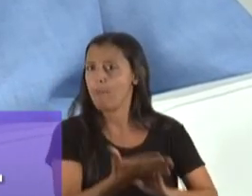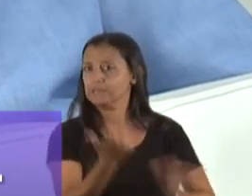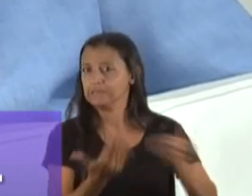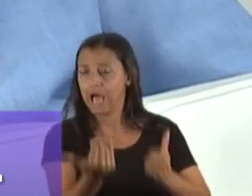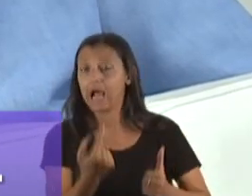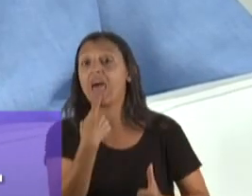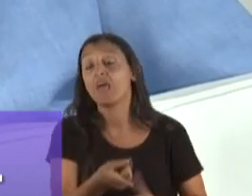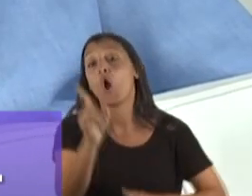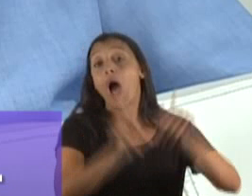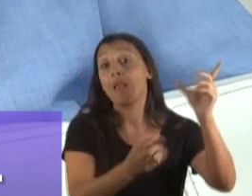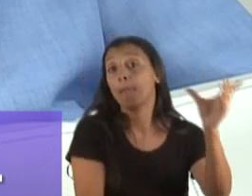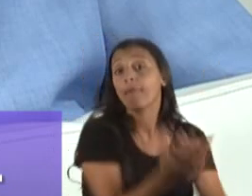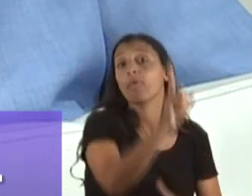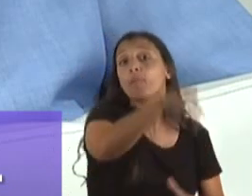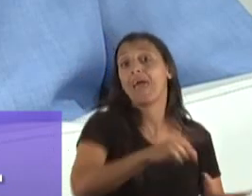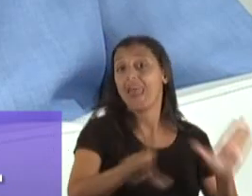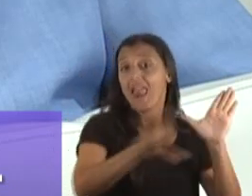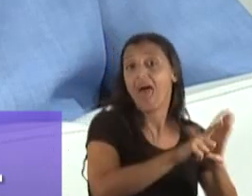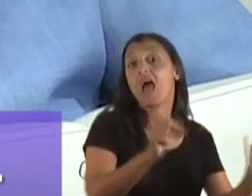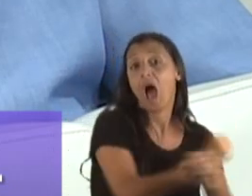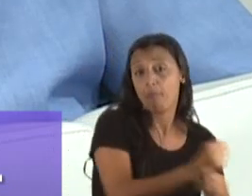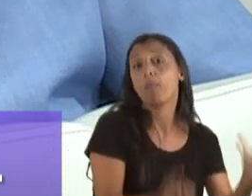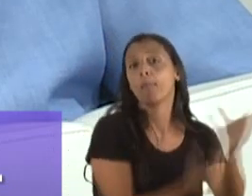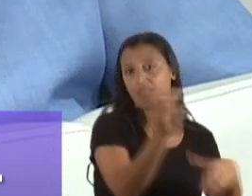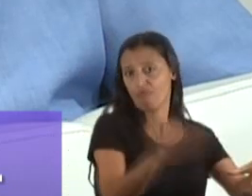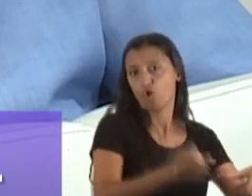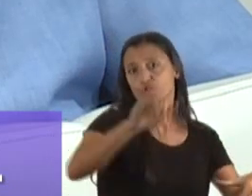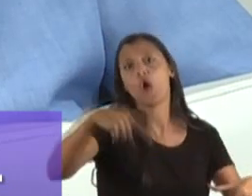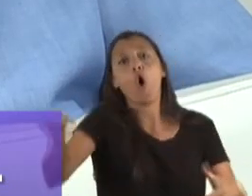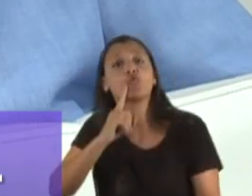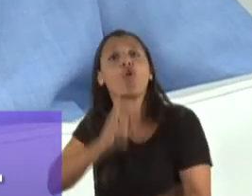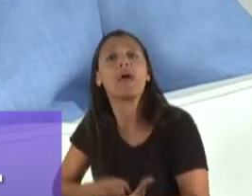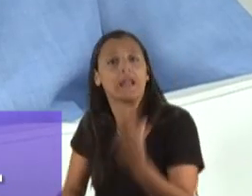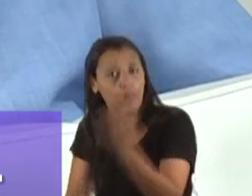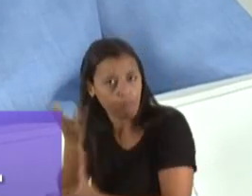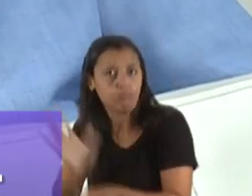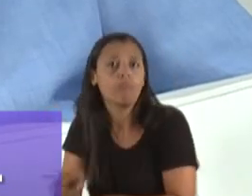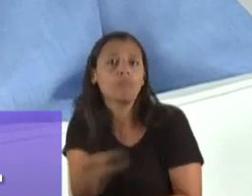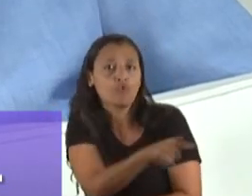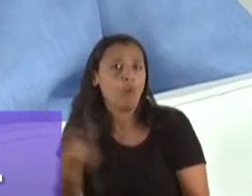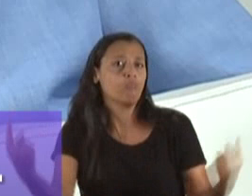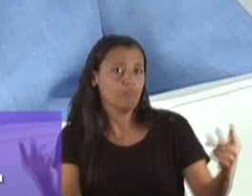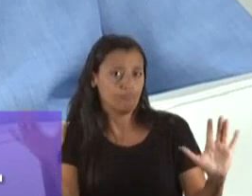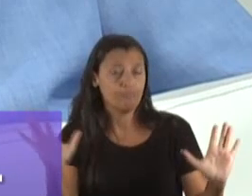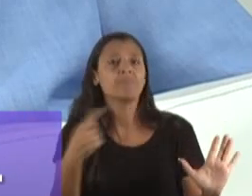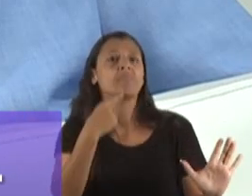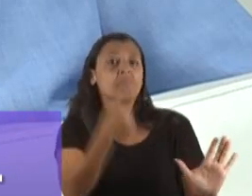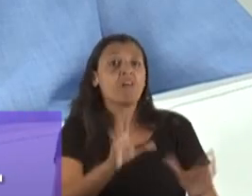había, que algunos habían sido creados por ley, otros por decreto. Más allá de esa eliminación, quisiera saber cómo